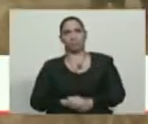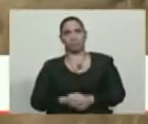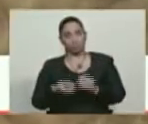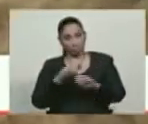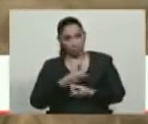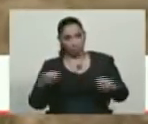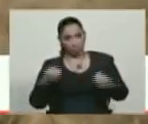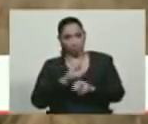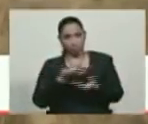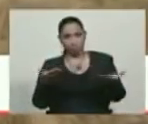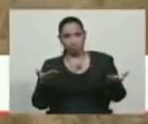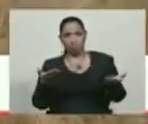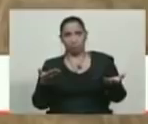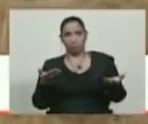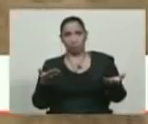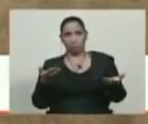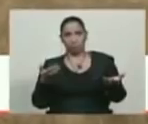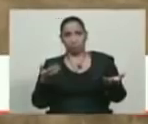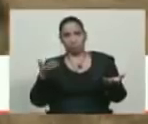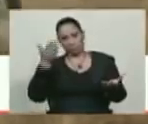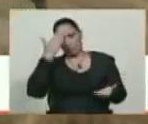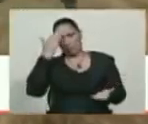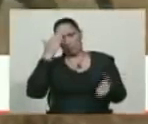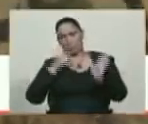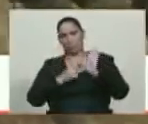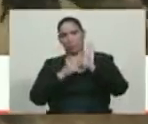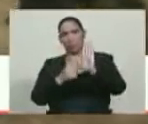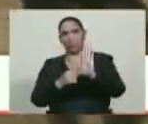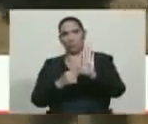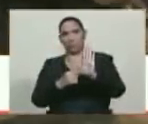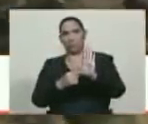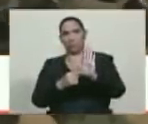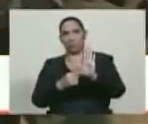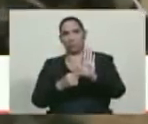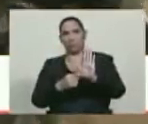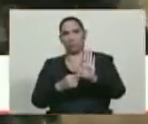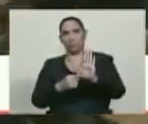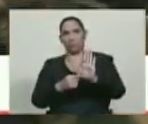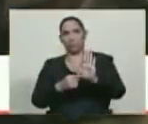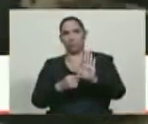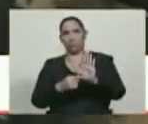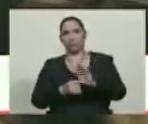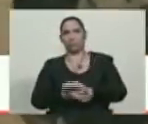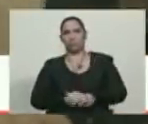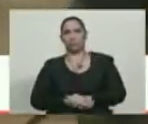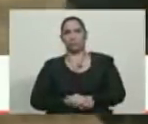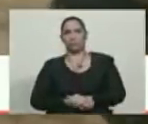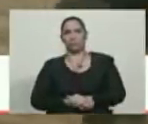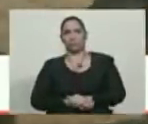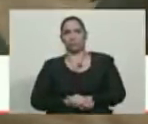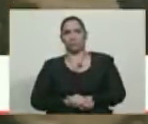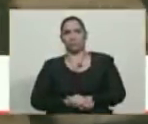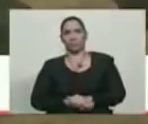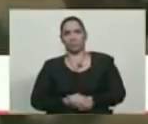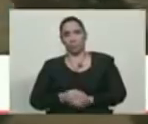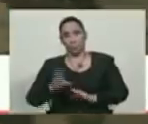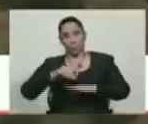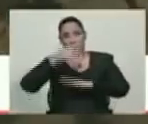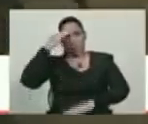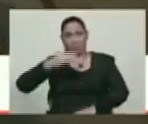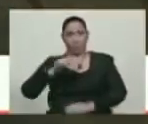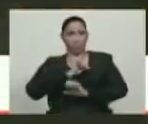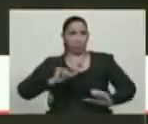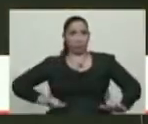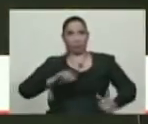ustedes han sabido demostrar y exteriorizar en todos estos tiempos. Mi comandante en jefe, la Guardia Nacional